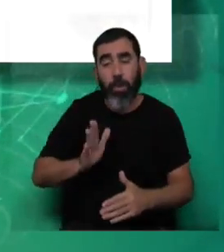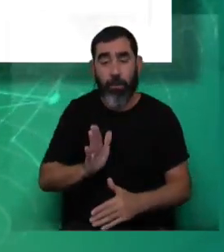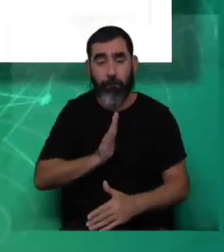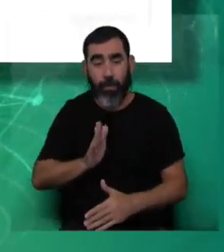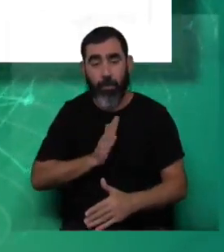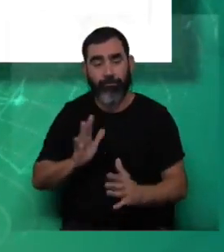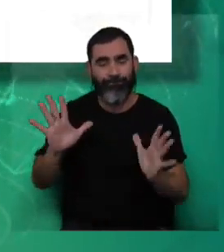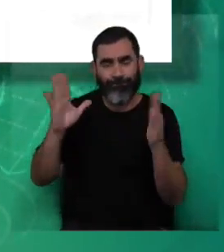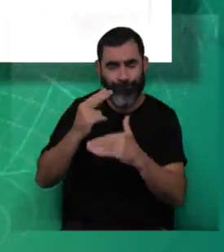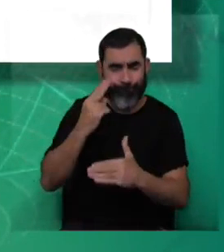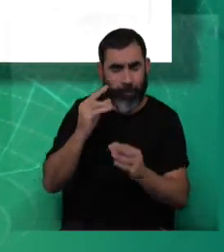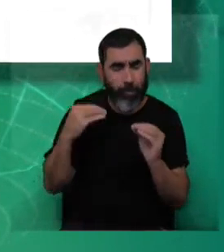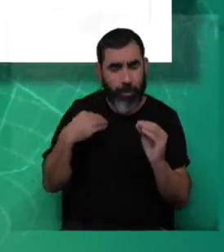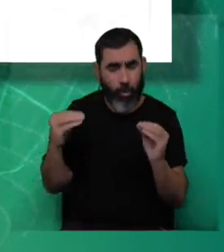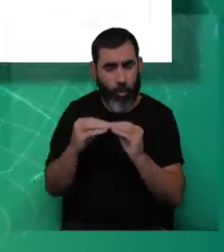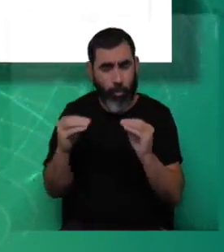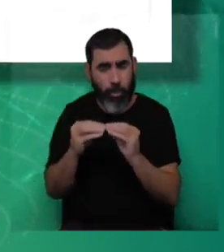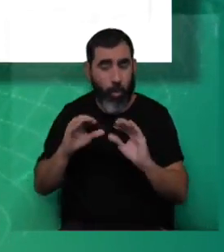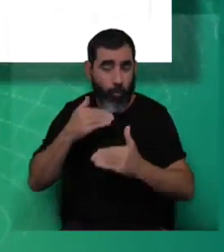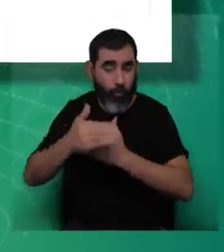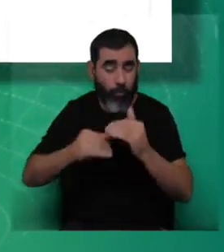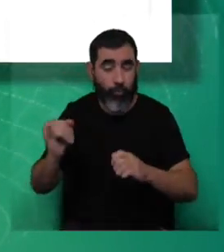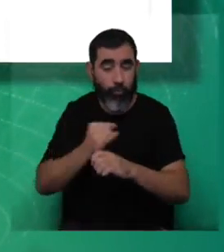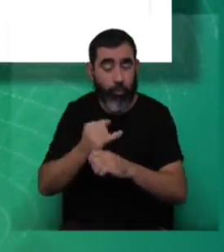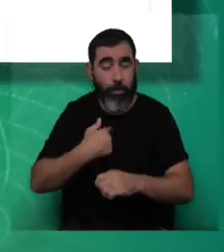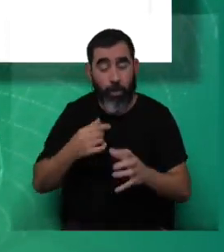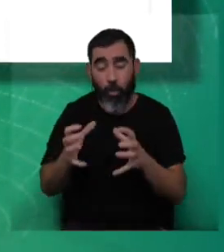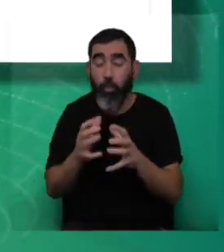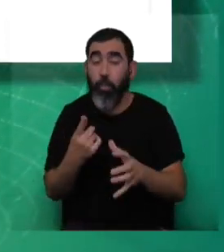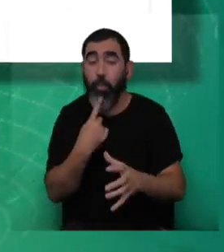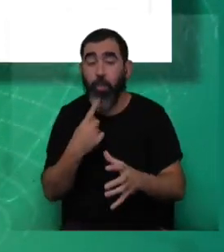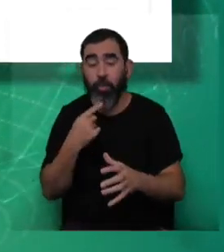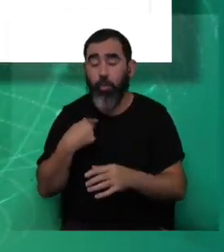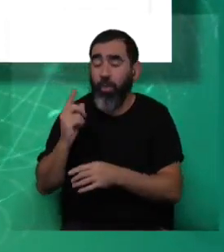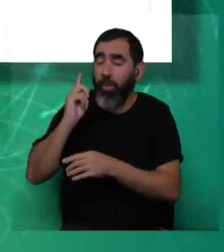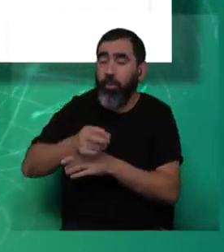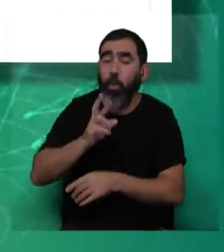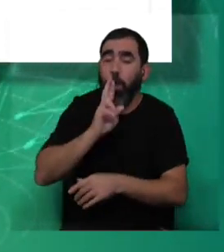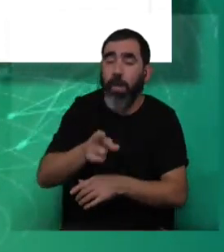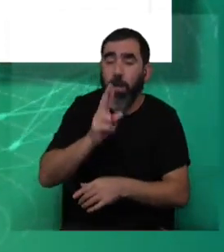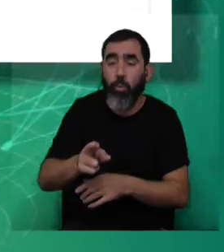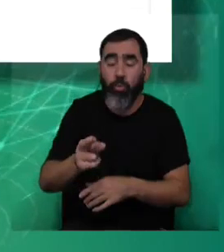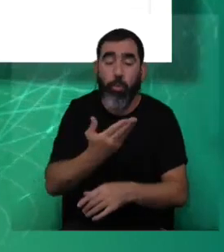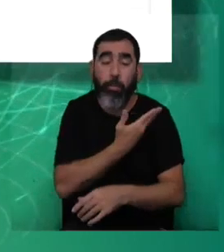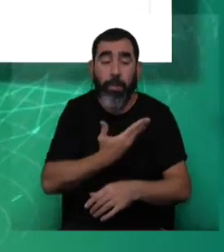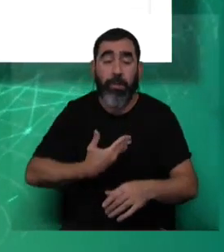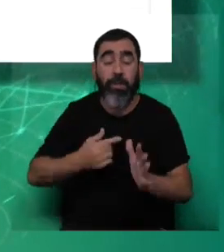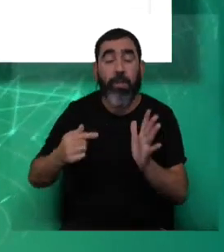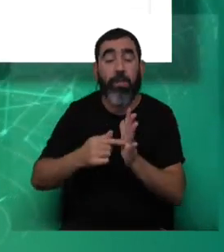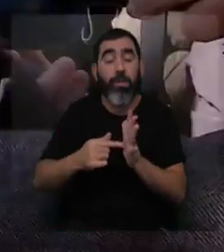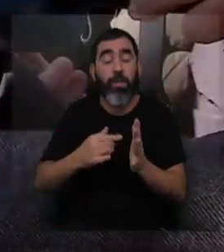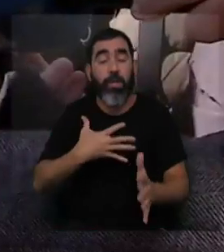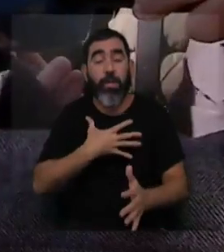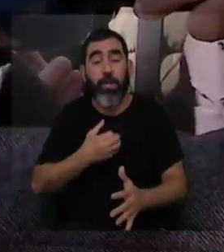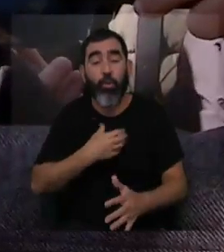personal y para no comprometer a mis compañeros ni al funcionamiento institucional de mi partido, he tomado la decisión de renunciar a mi cargo como presidente del directorio del